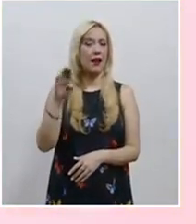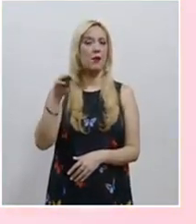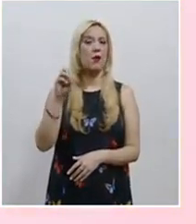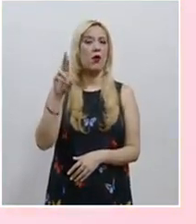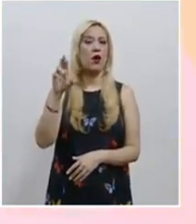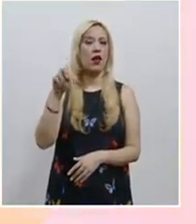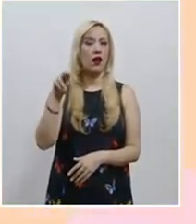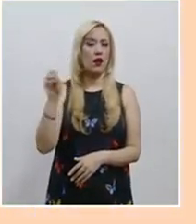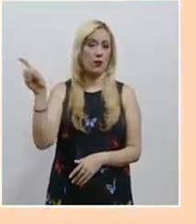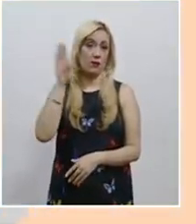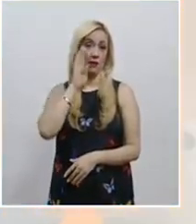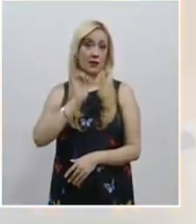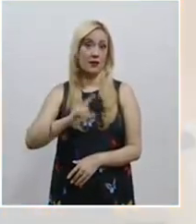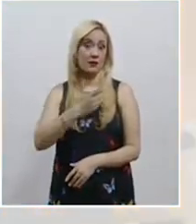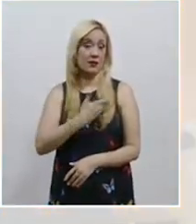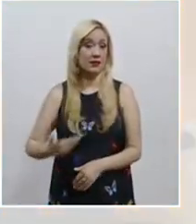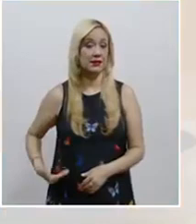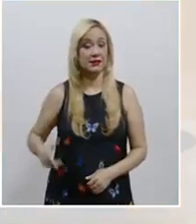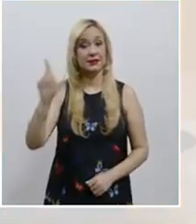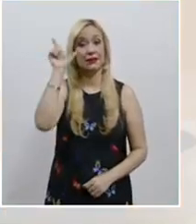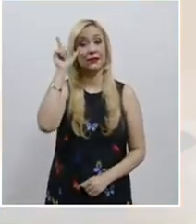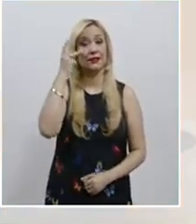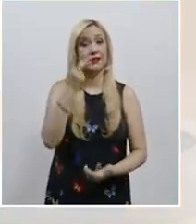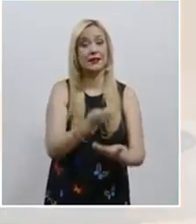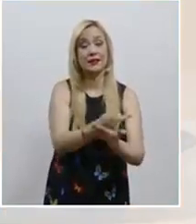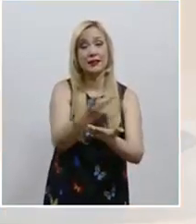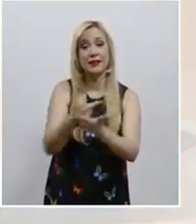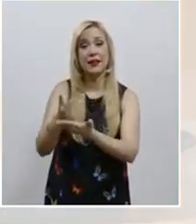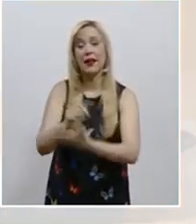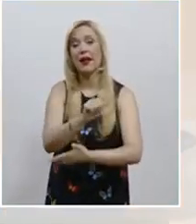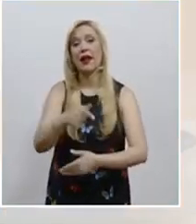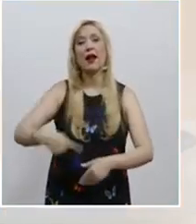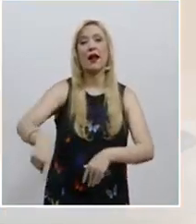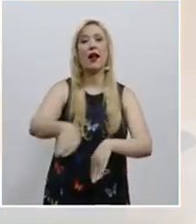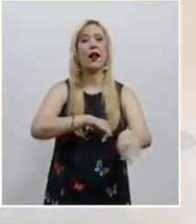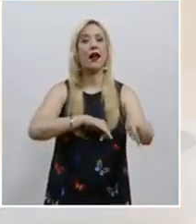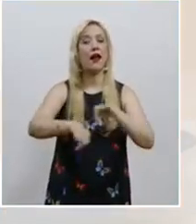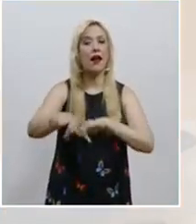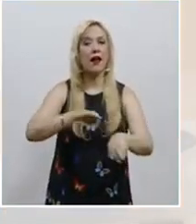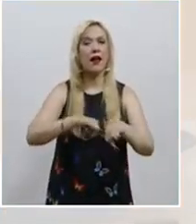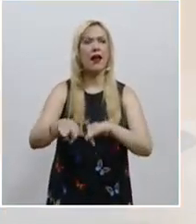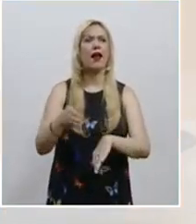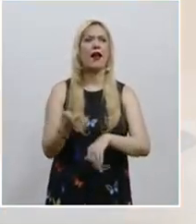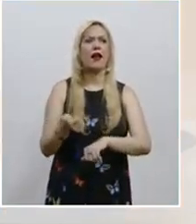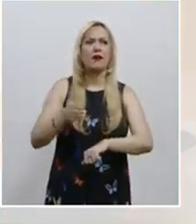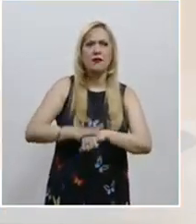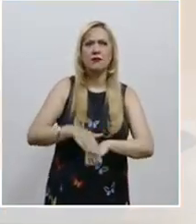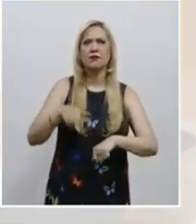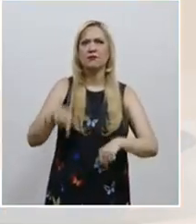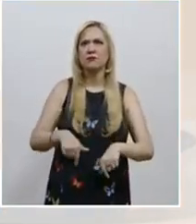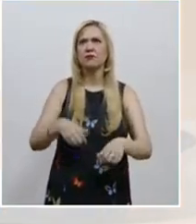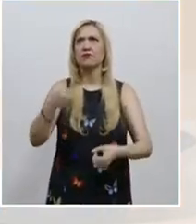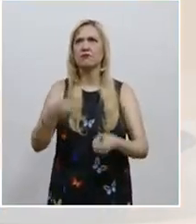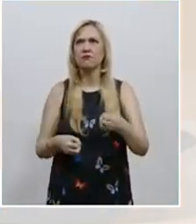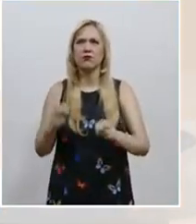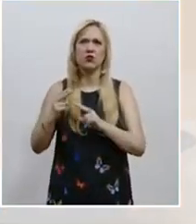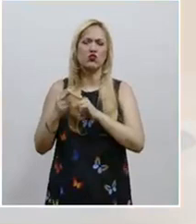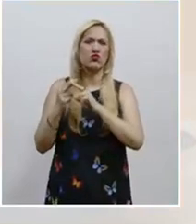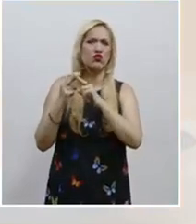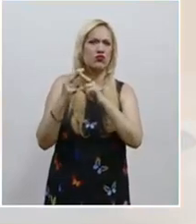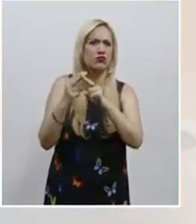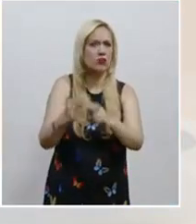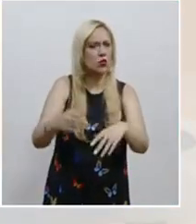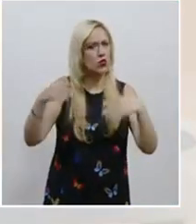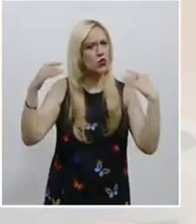ministra presidenta Norma Lucía Piña Hernández a las y los servidores públicos administrativos y jurisdiccionales que por su trayectoria y entrega